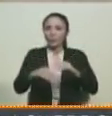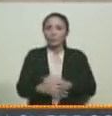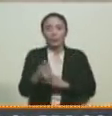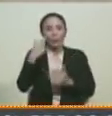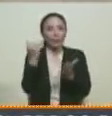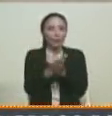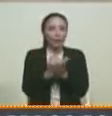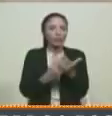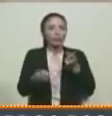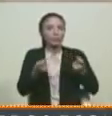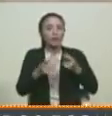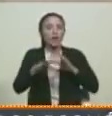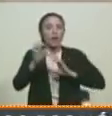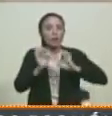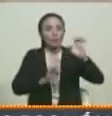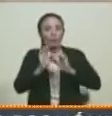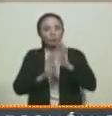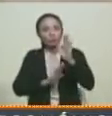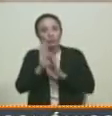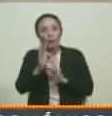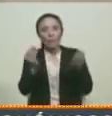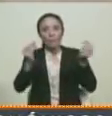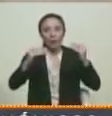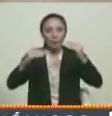pendientes de cada una de las cosas que van surgiendo.